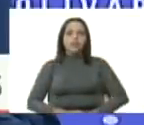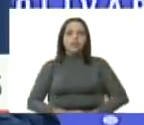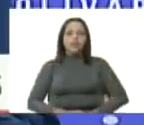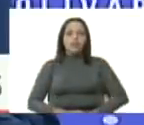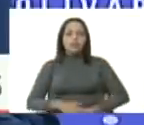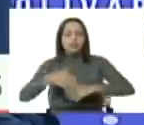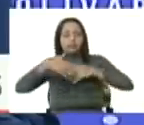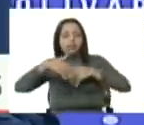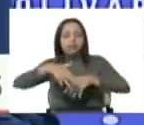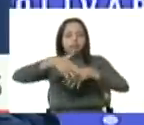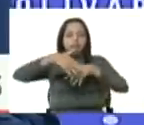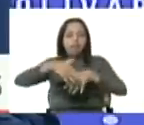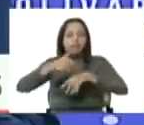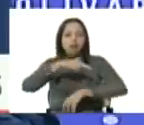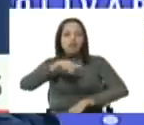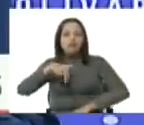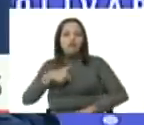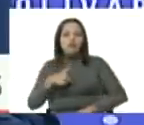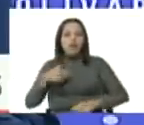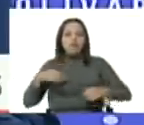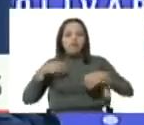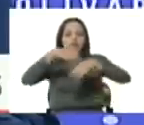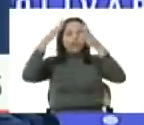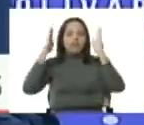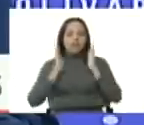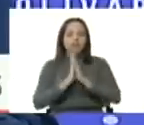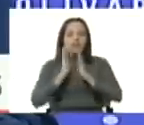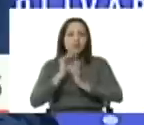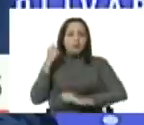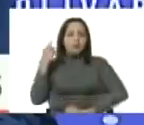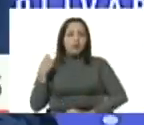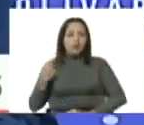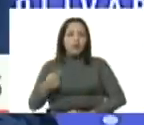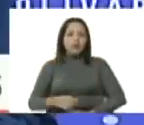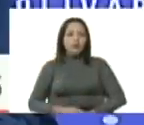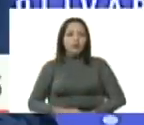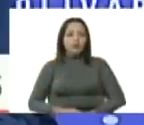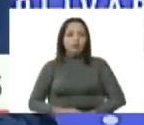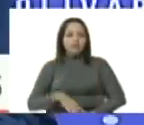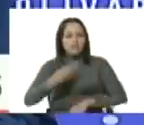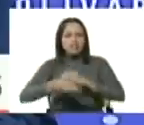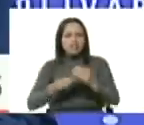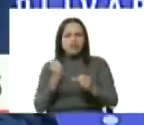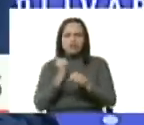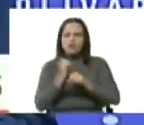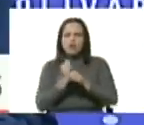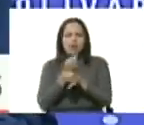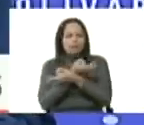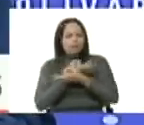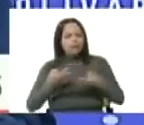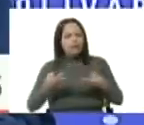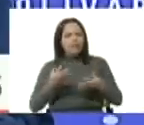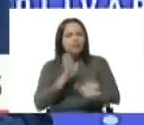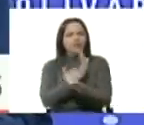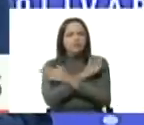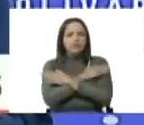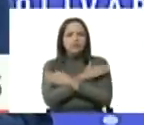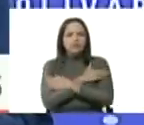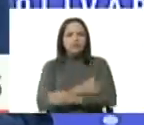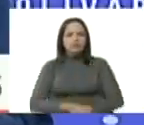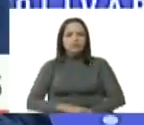procesión de Nuestra Señora Divina de la Pastora. Eso quedó perfecto, lo felicito. No